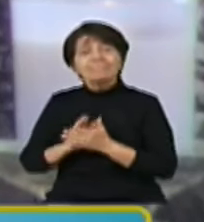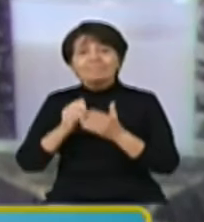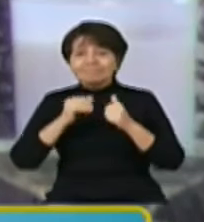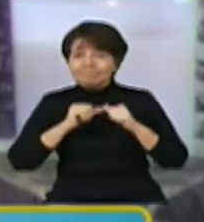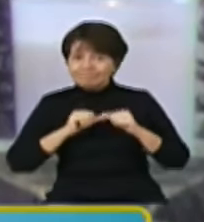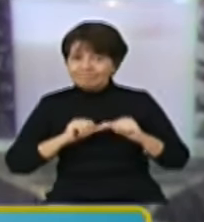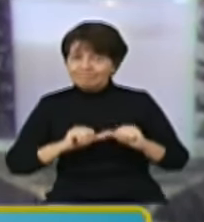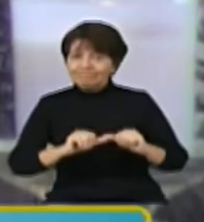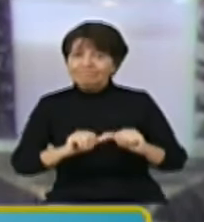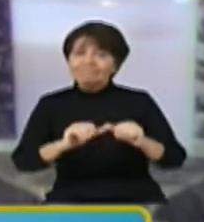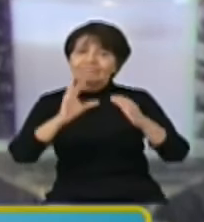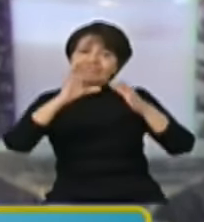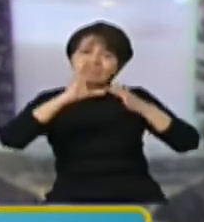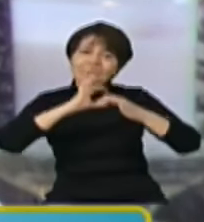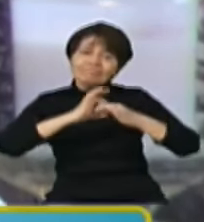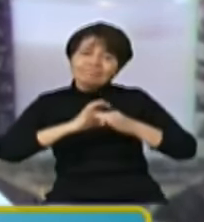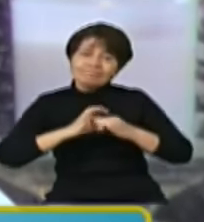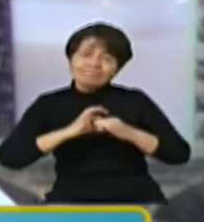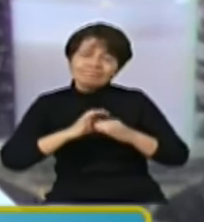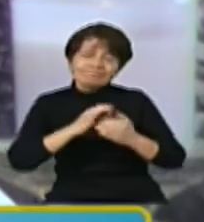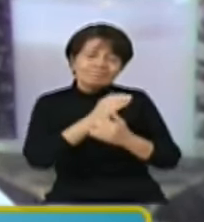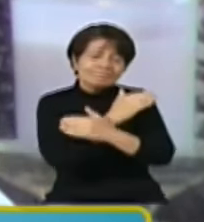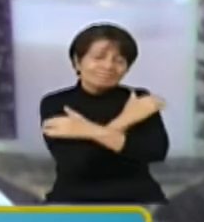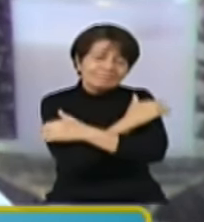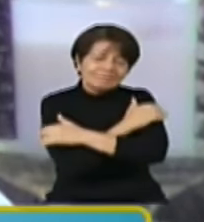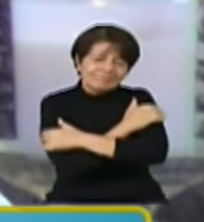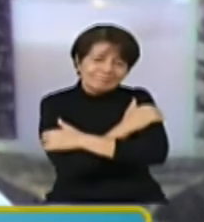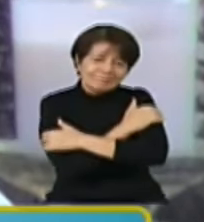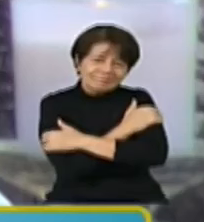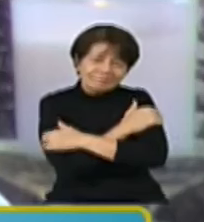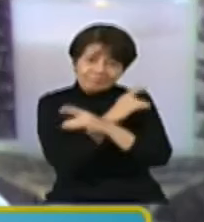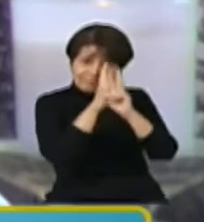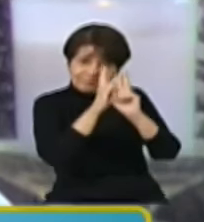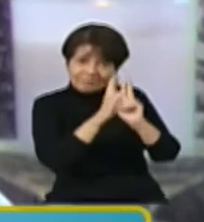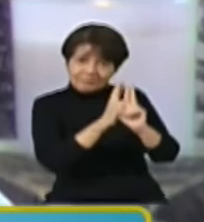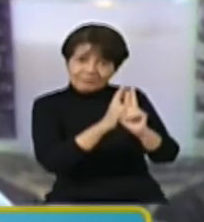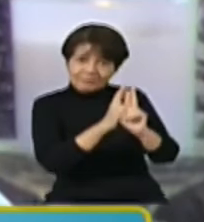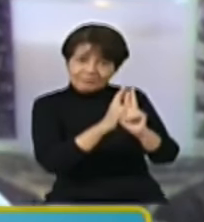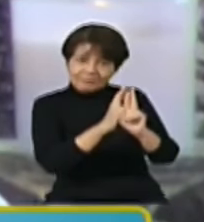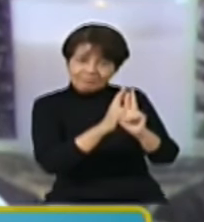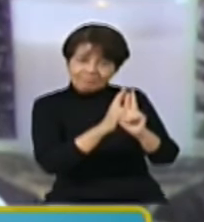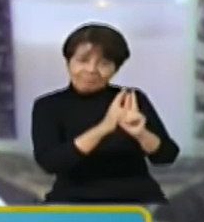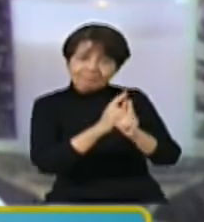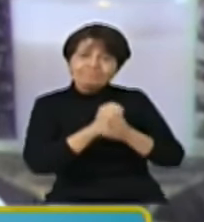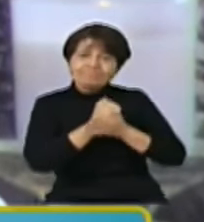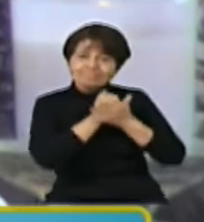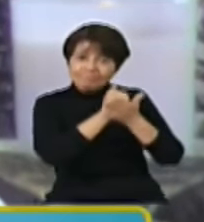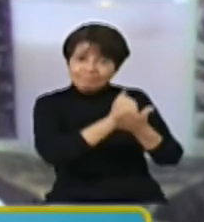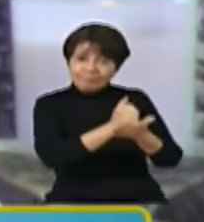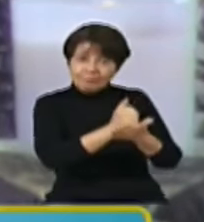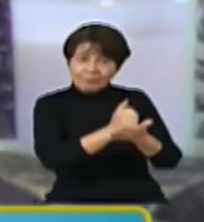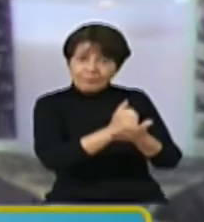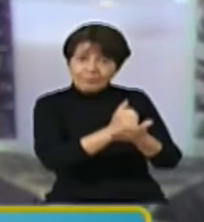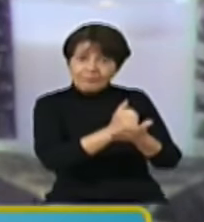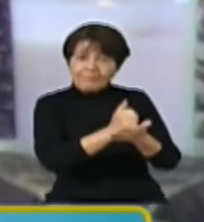siempre van a encontrar consuelo, respeto, comprensión